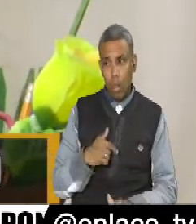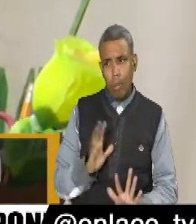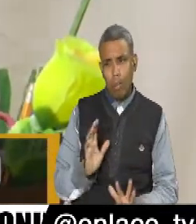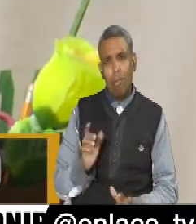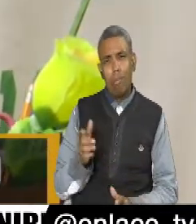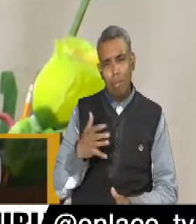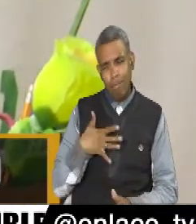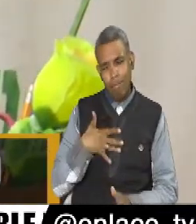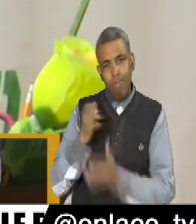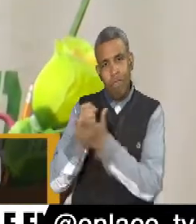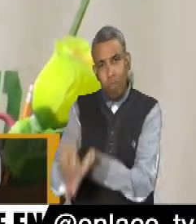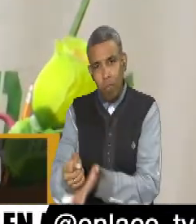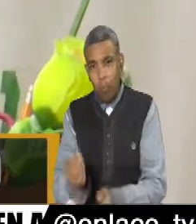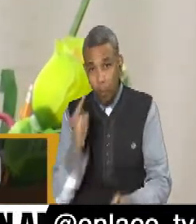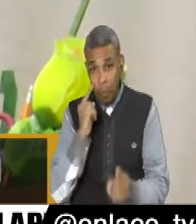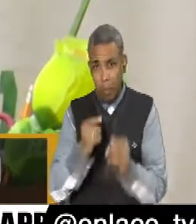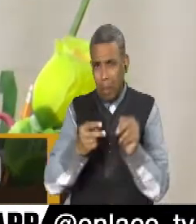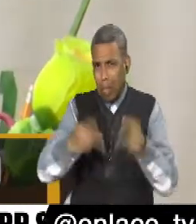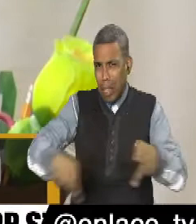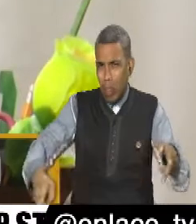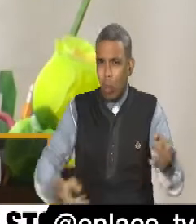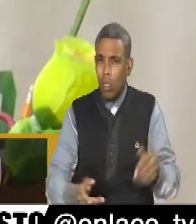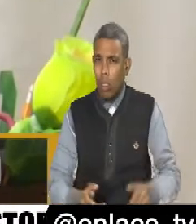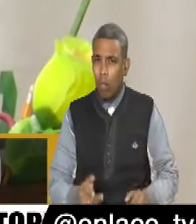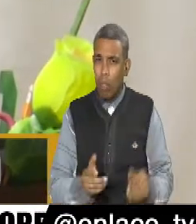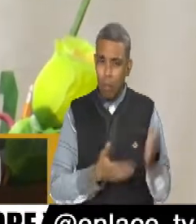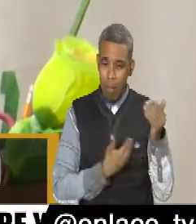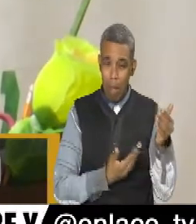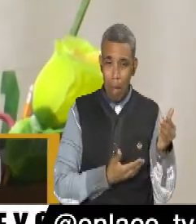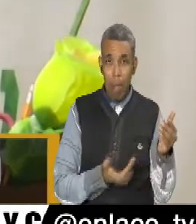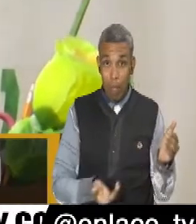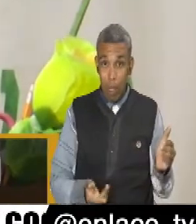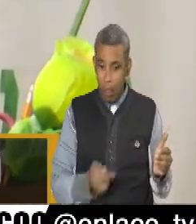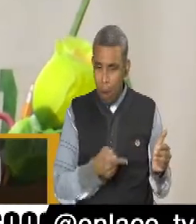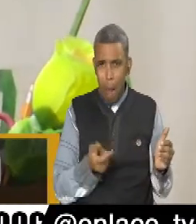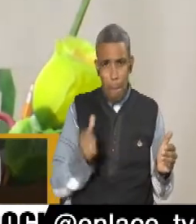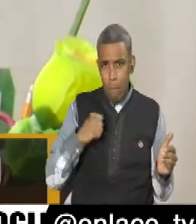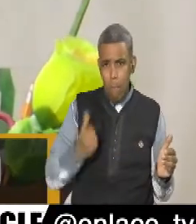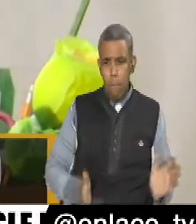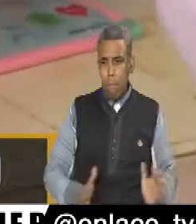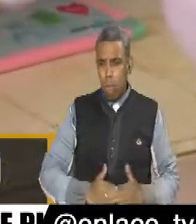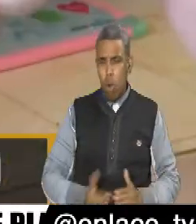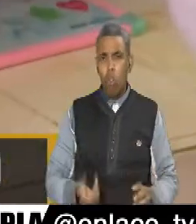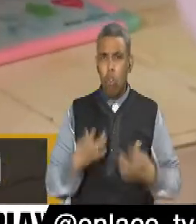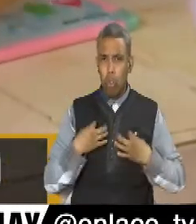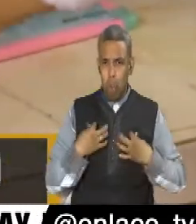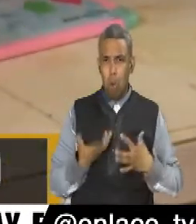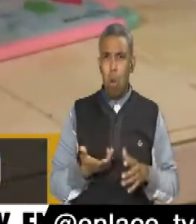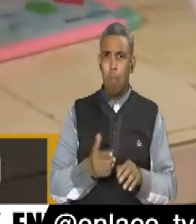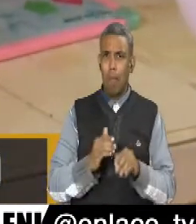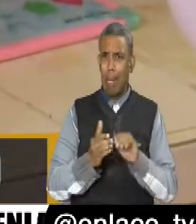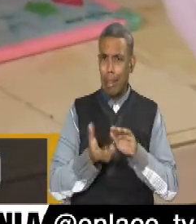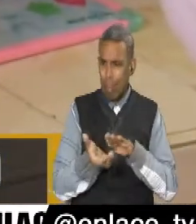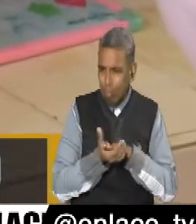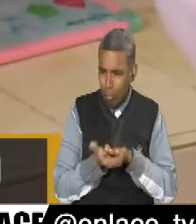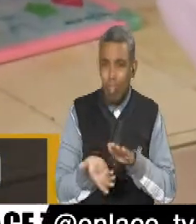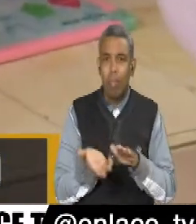en la necesidad lo que son pañales, ropa, chancletas, leche,